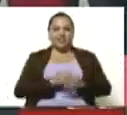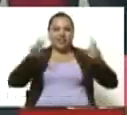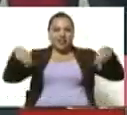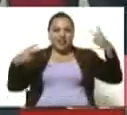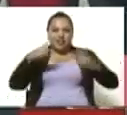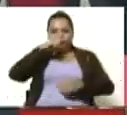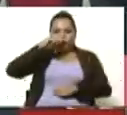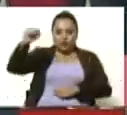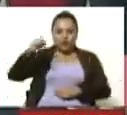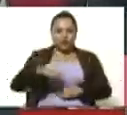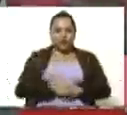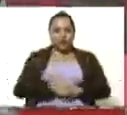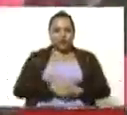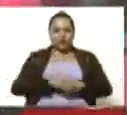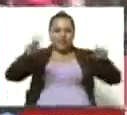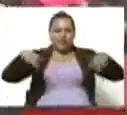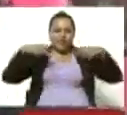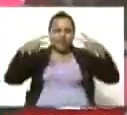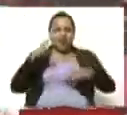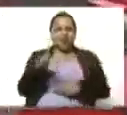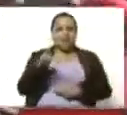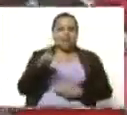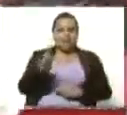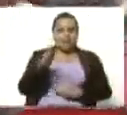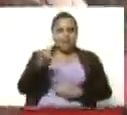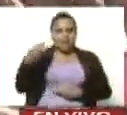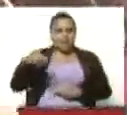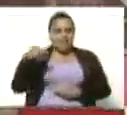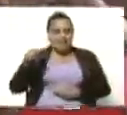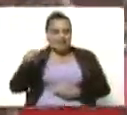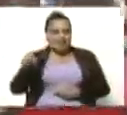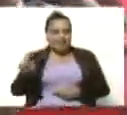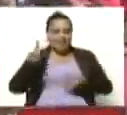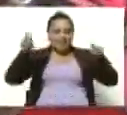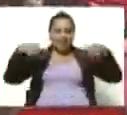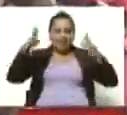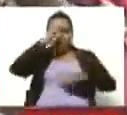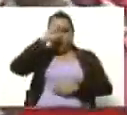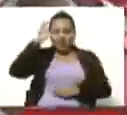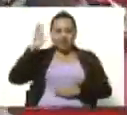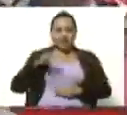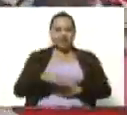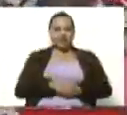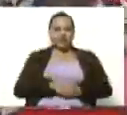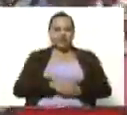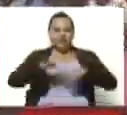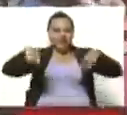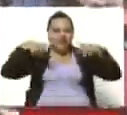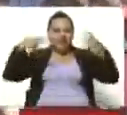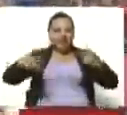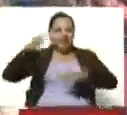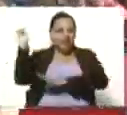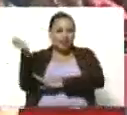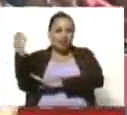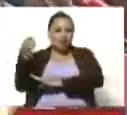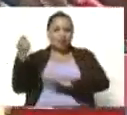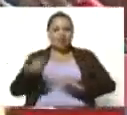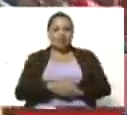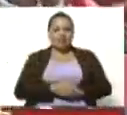maduro querida piñata que vi no que viva puré